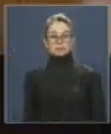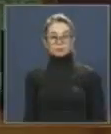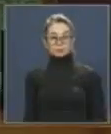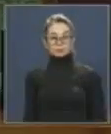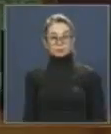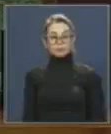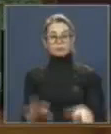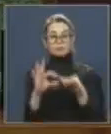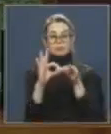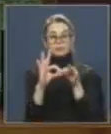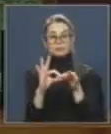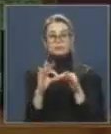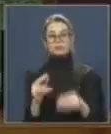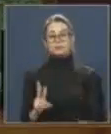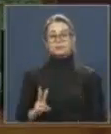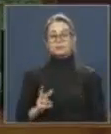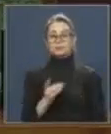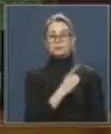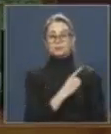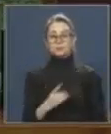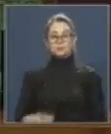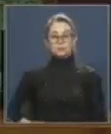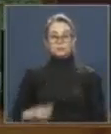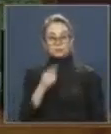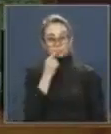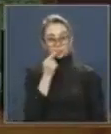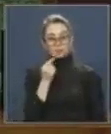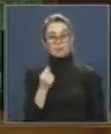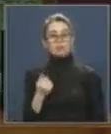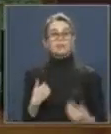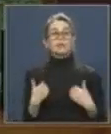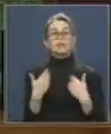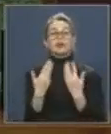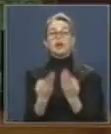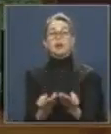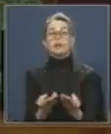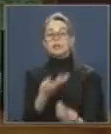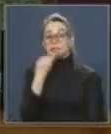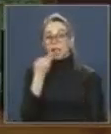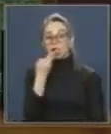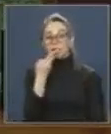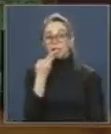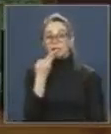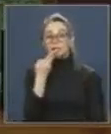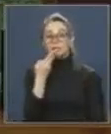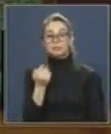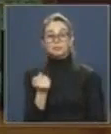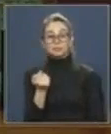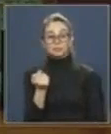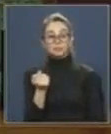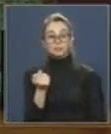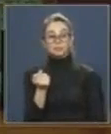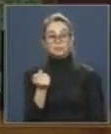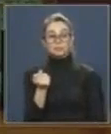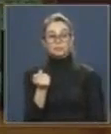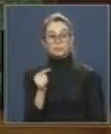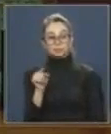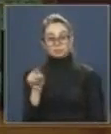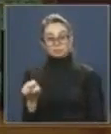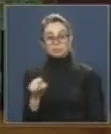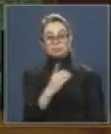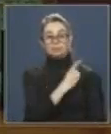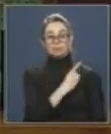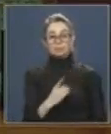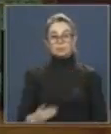gracias señor diputado ofrezco la palabra de inmediato al